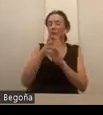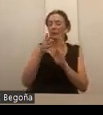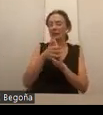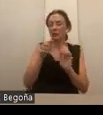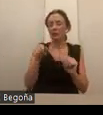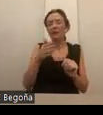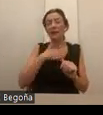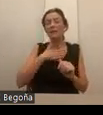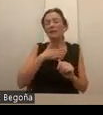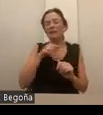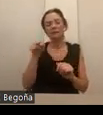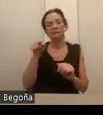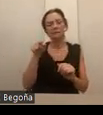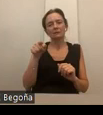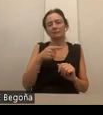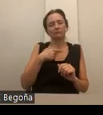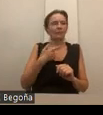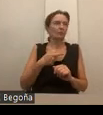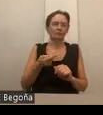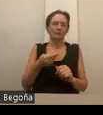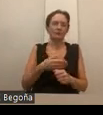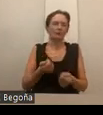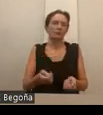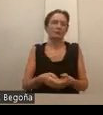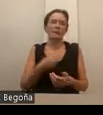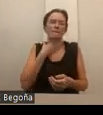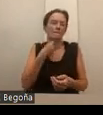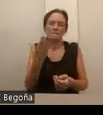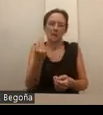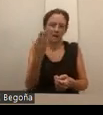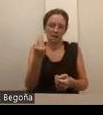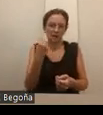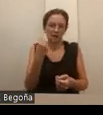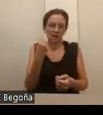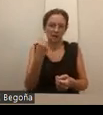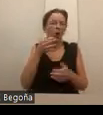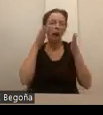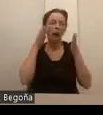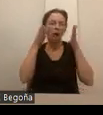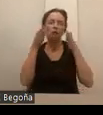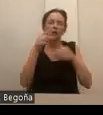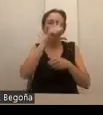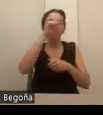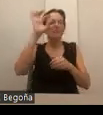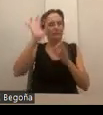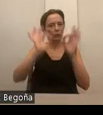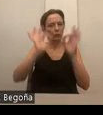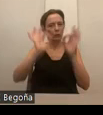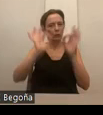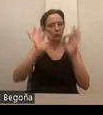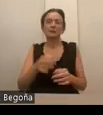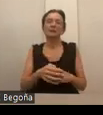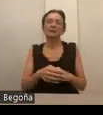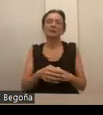que me tiene completamente seducido, que realmente lo recomiendo 100%, para esta patología y para cualquiera de las patologías, prácticamente